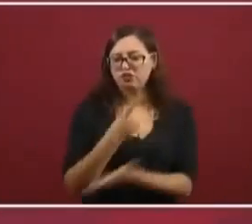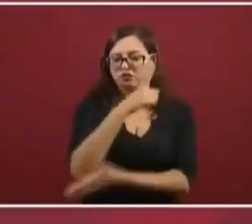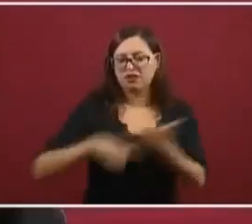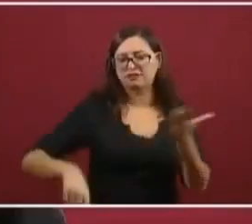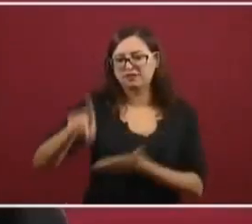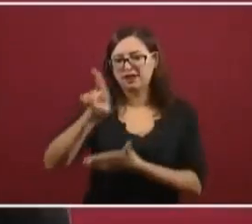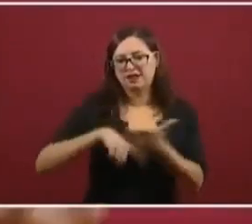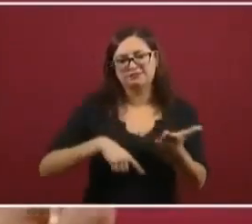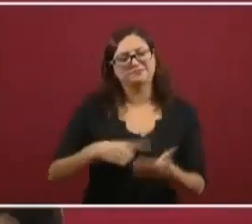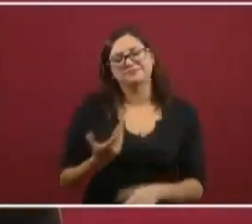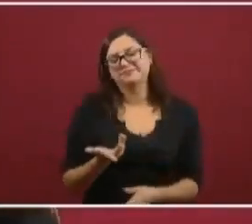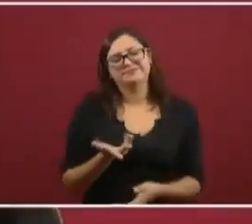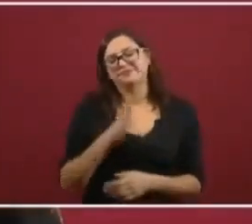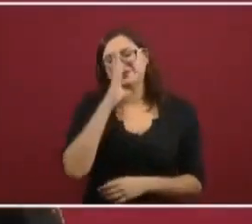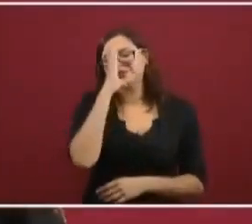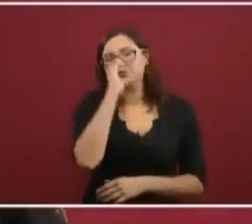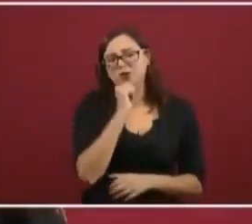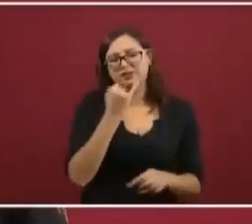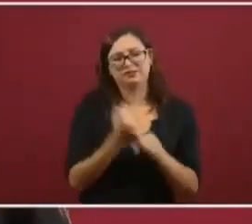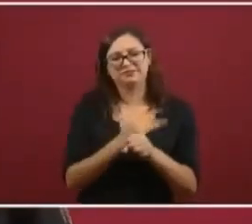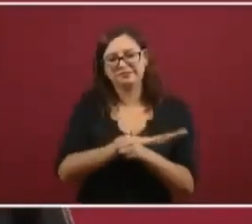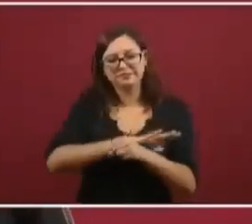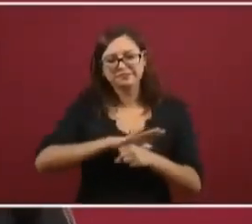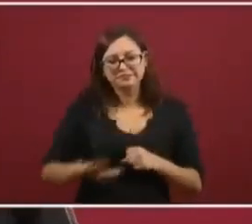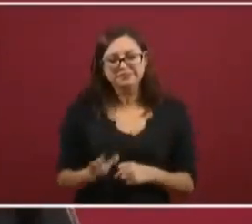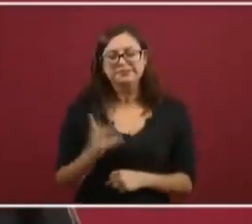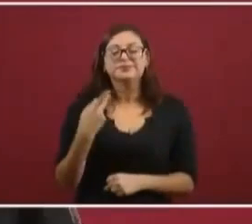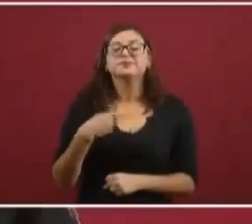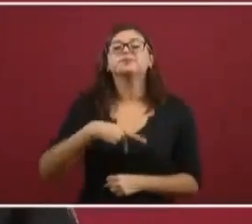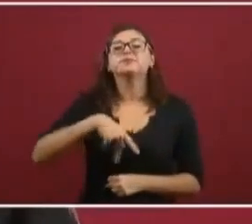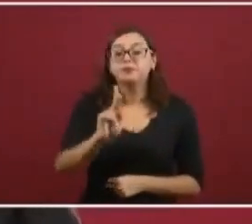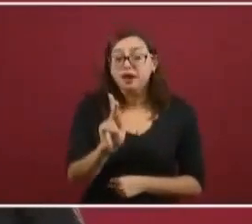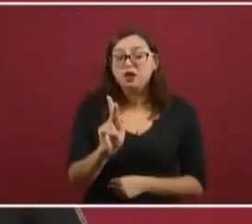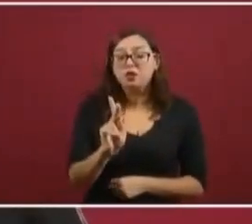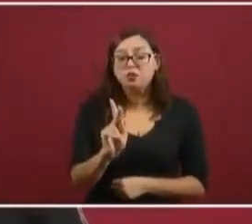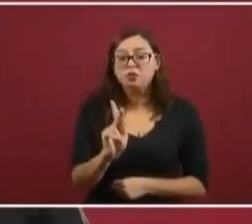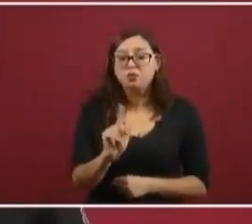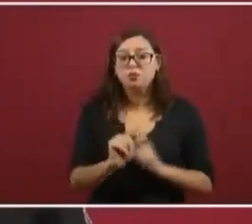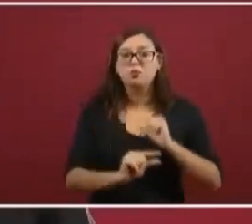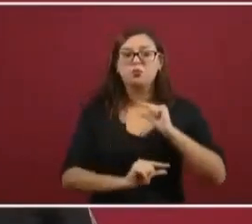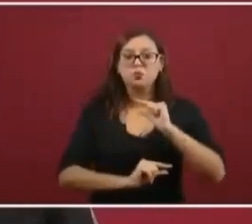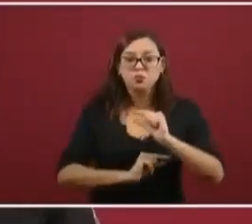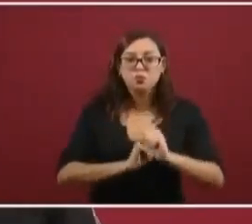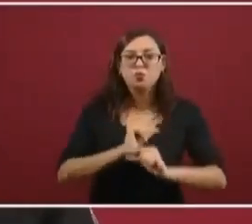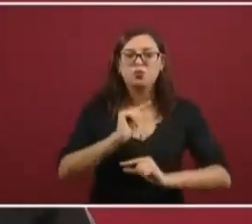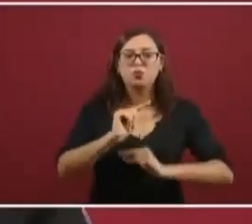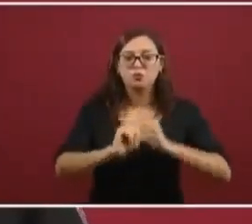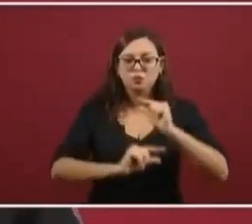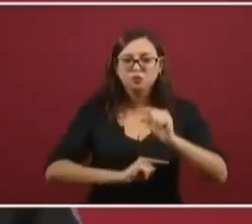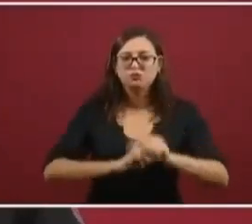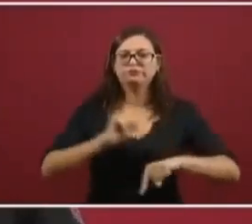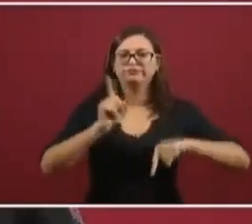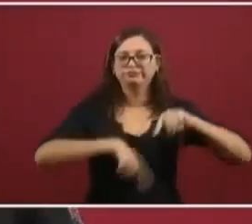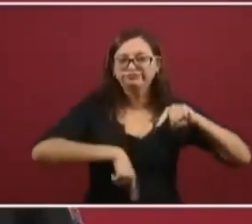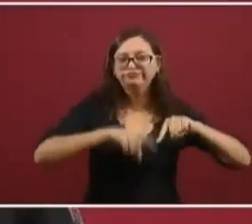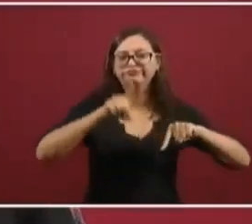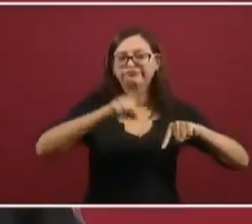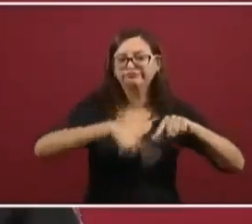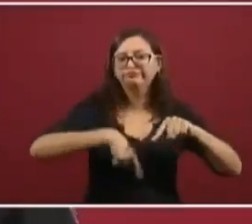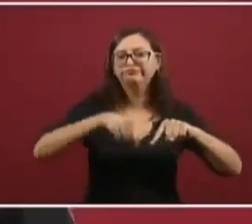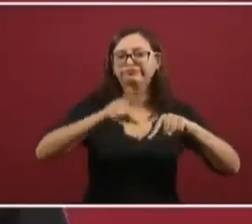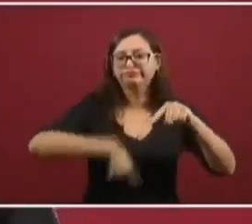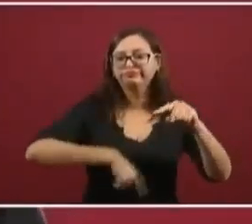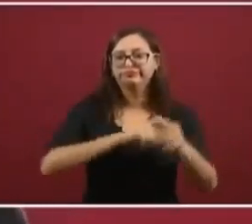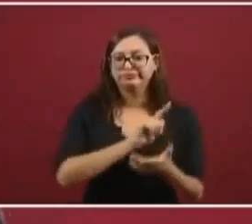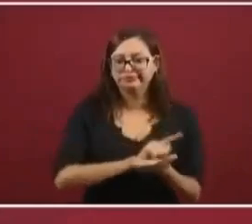puede eso no es posible pero sí ir depurando porque en